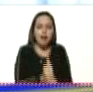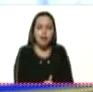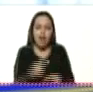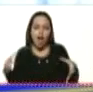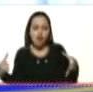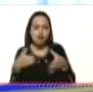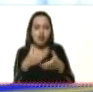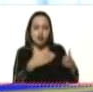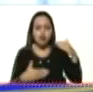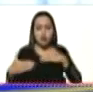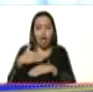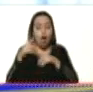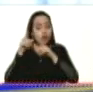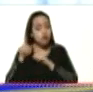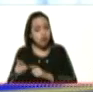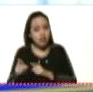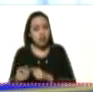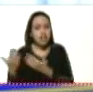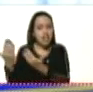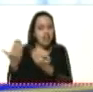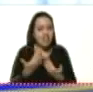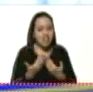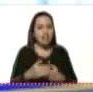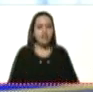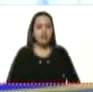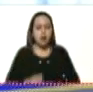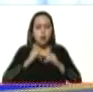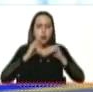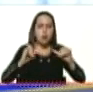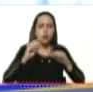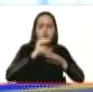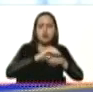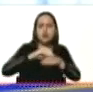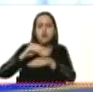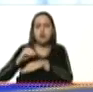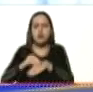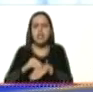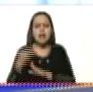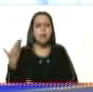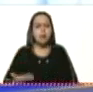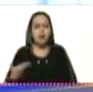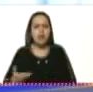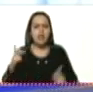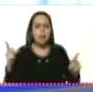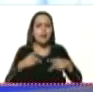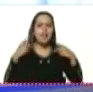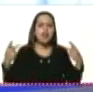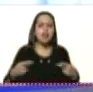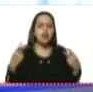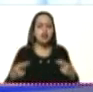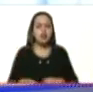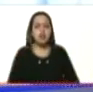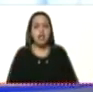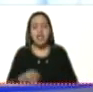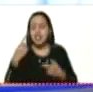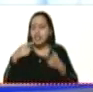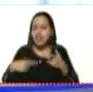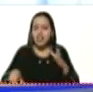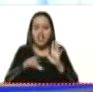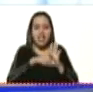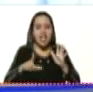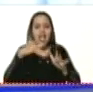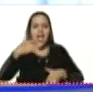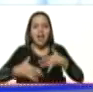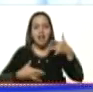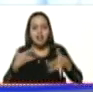Suprema que usted concurrirá a divulgar con su interesante periódico las providencias, actos y